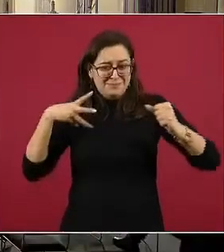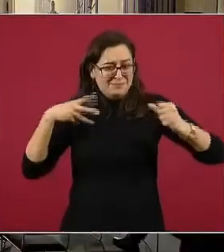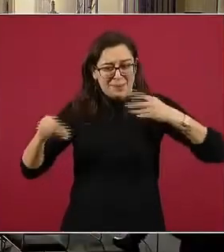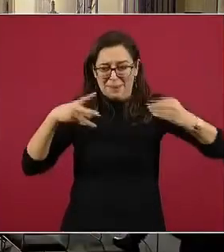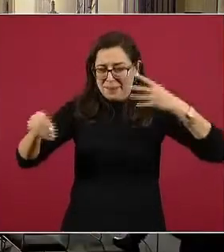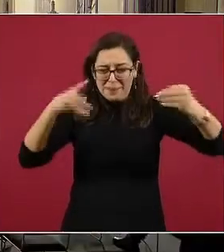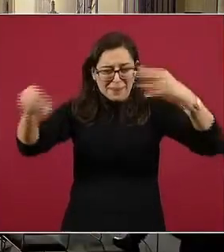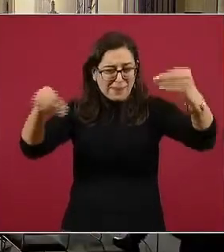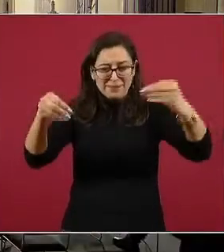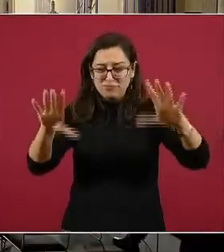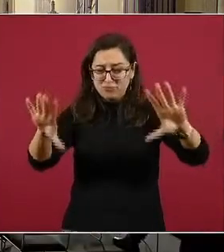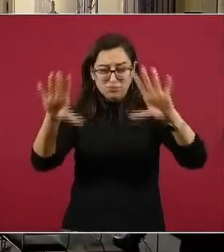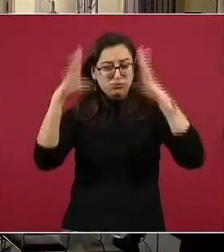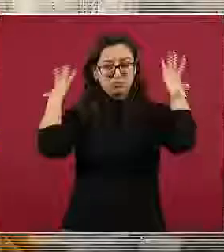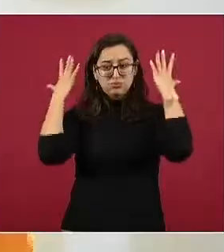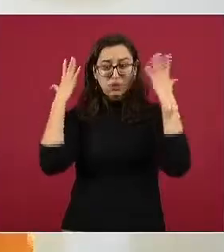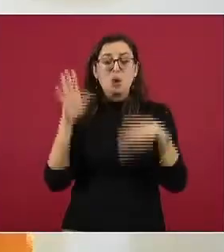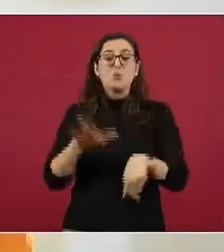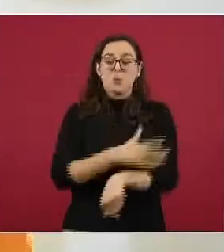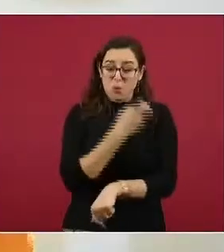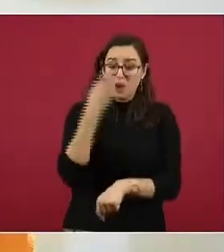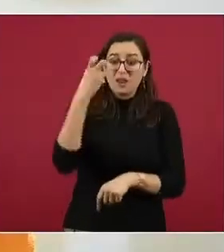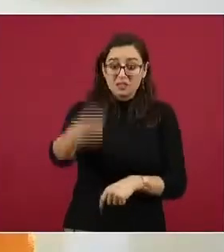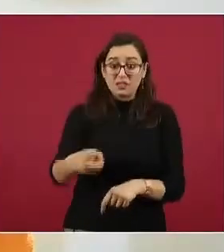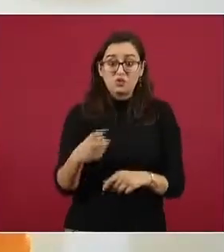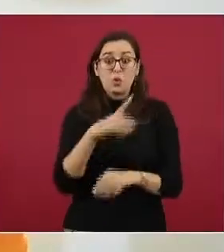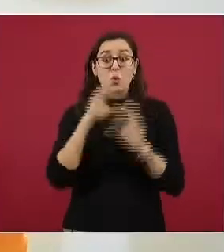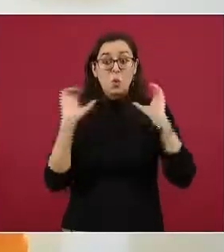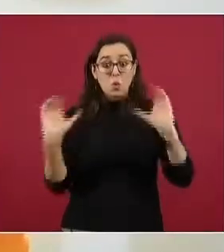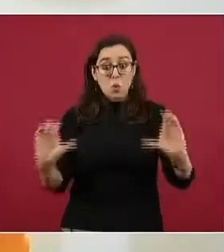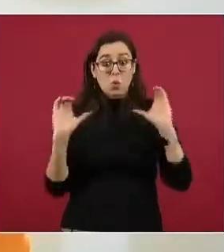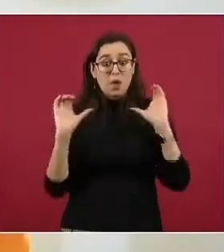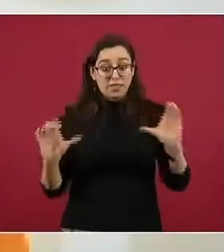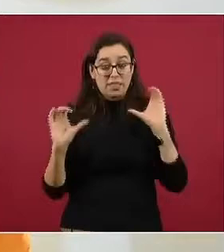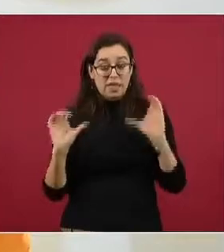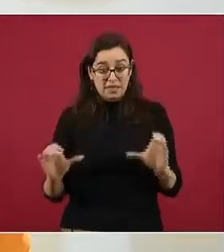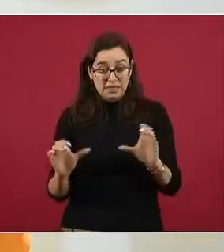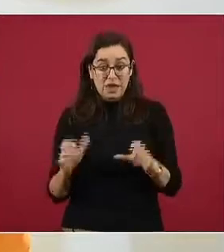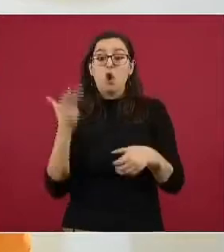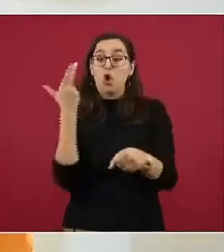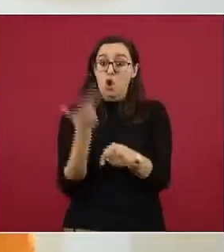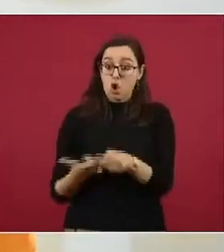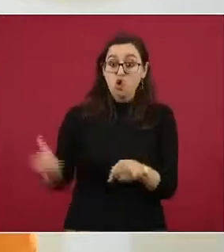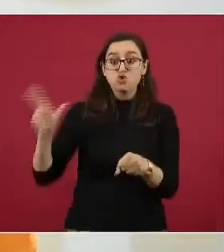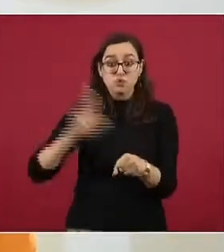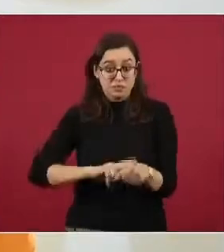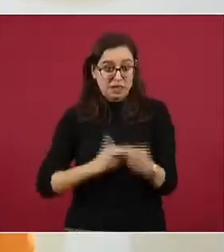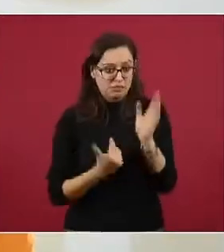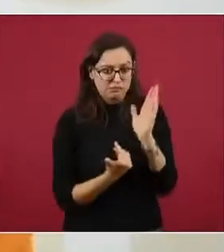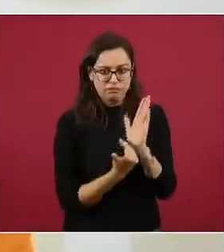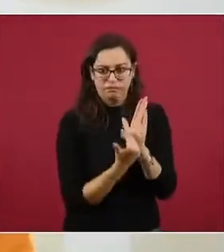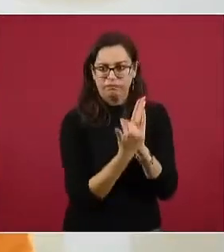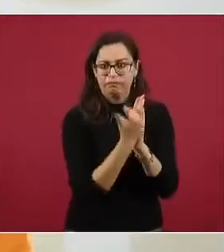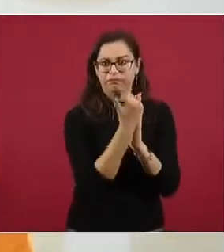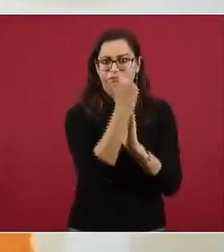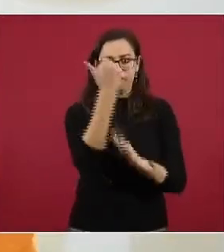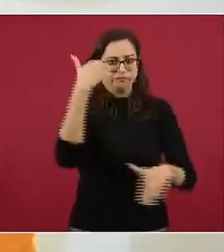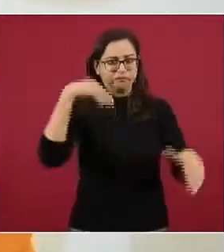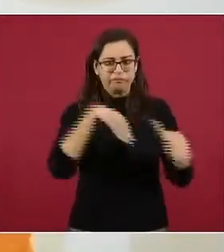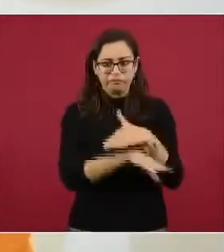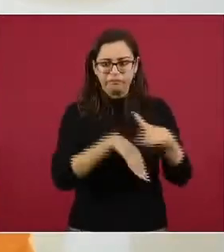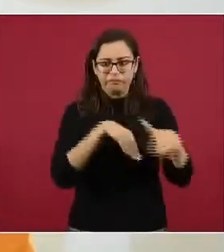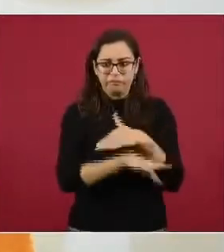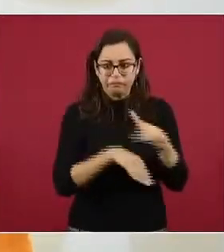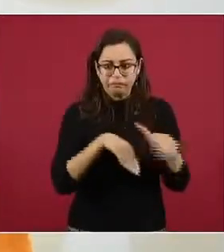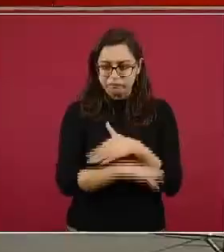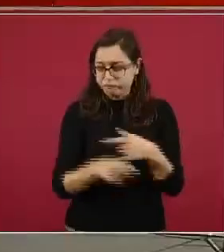de la pandemia y que por lo tanto tenemos que tener cuidado. El incremento en las hospitalizaciones, la velocidad que